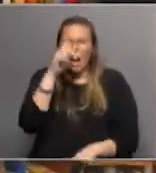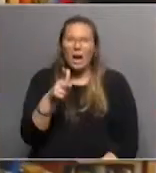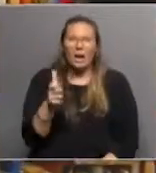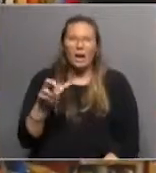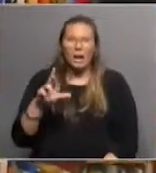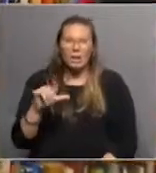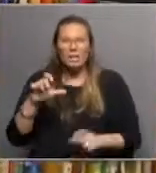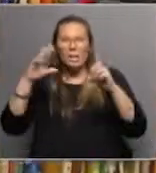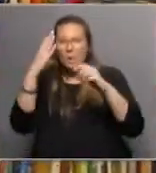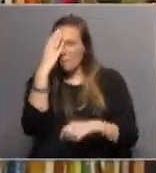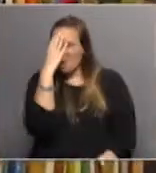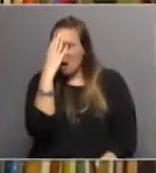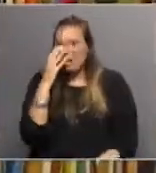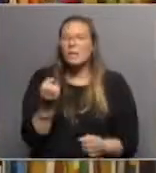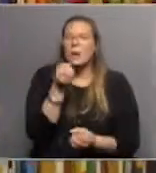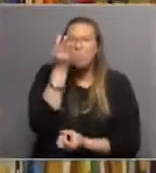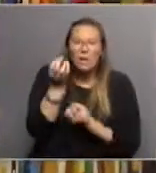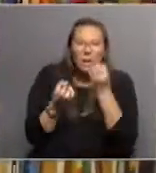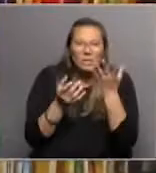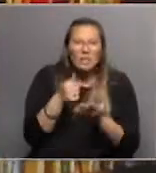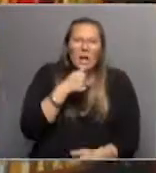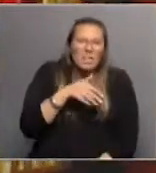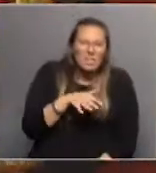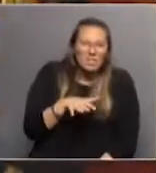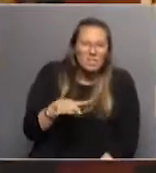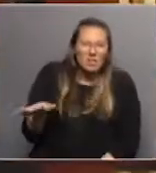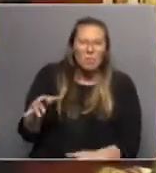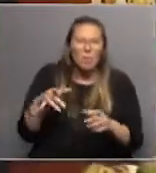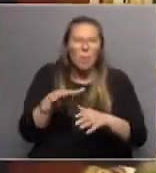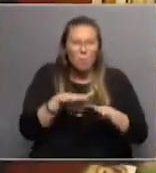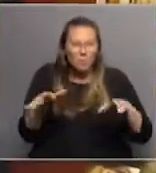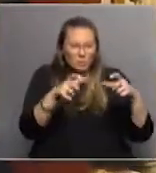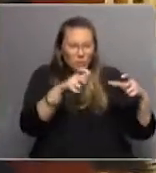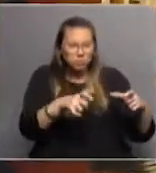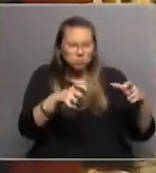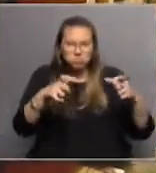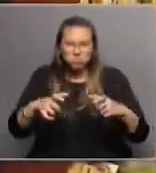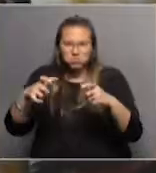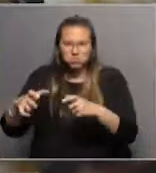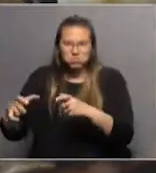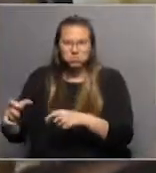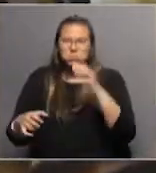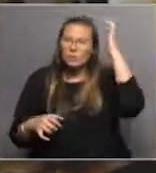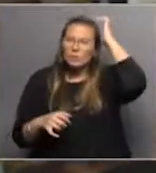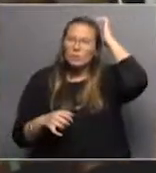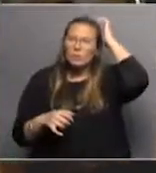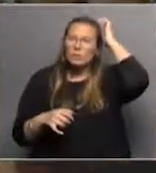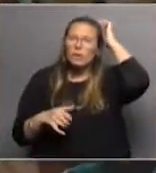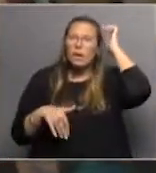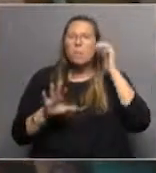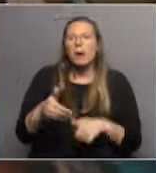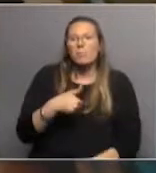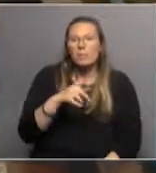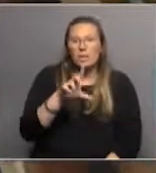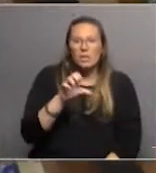las plantas, la onda antigua, el piso de adoquines. le llama la atención. Creo que el que más piden es Lebrero,